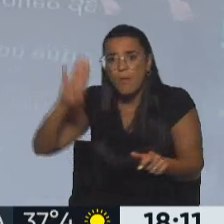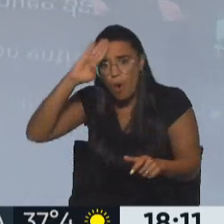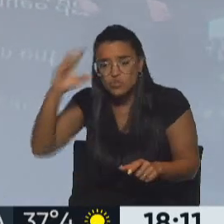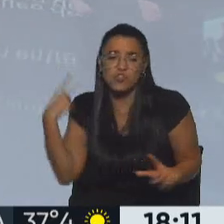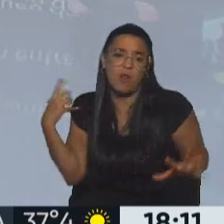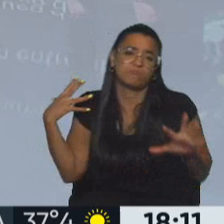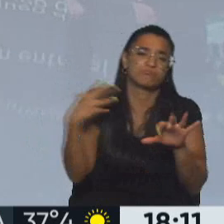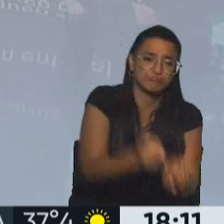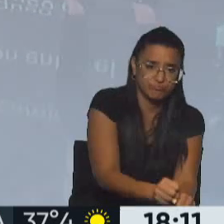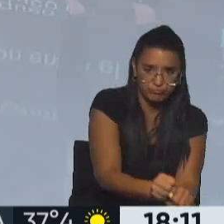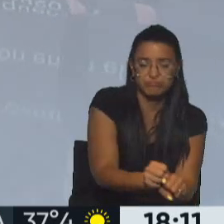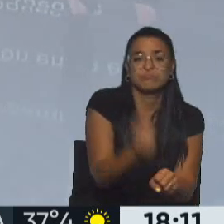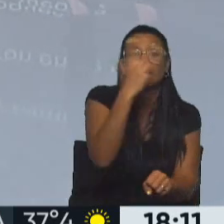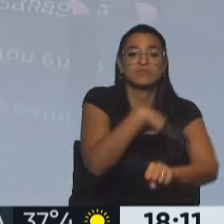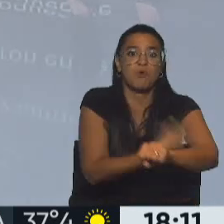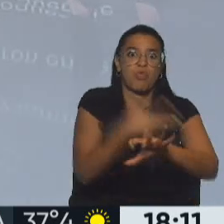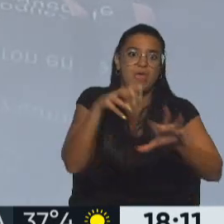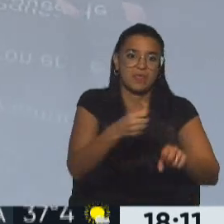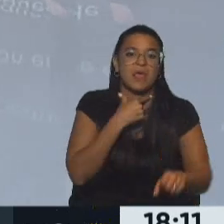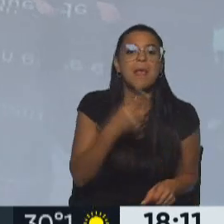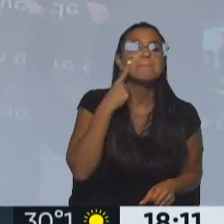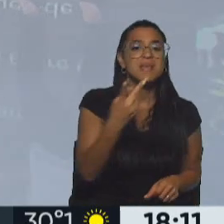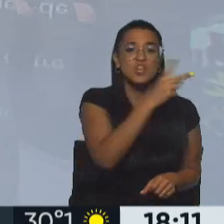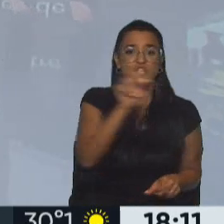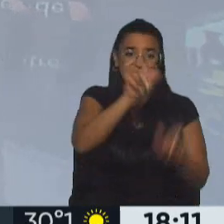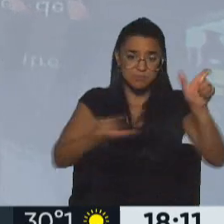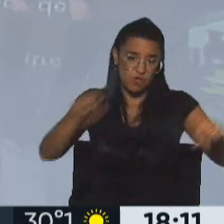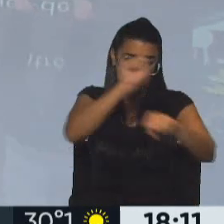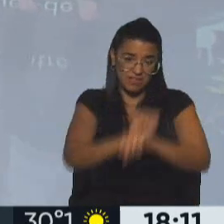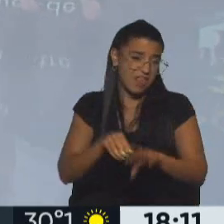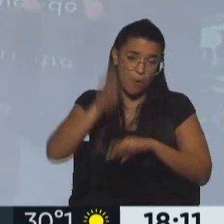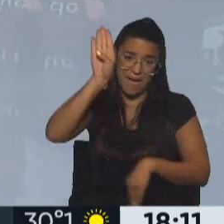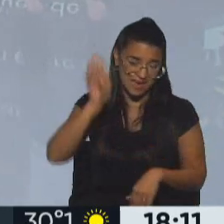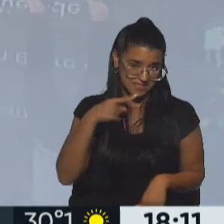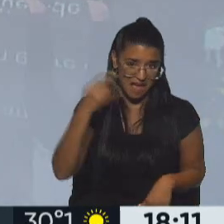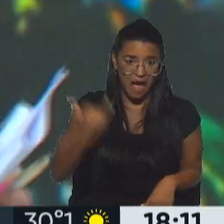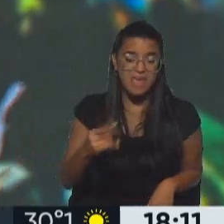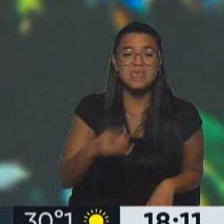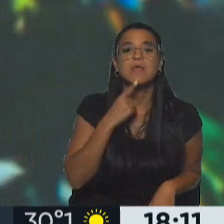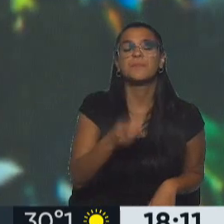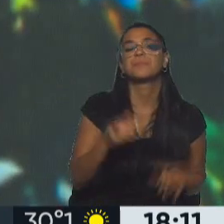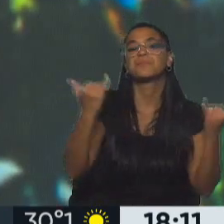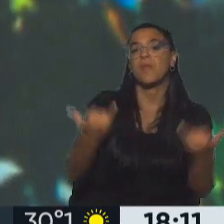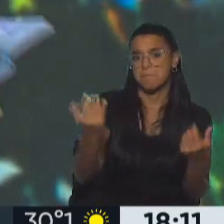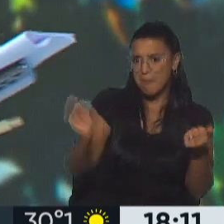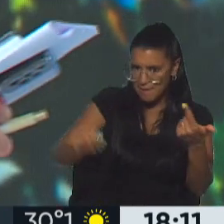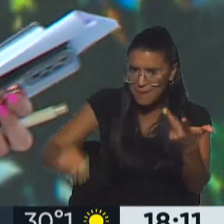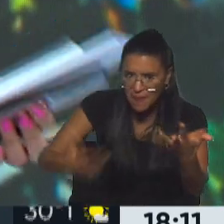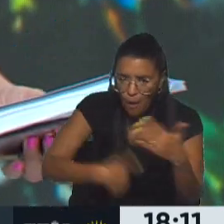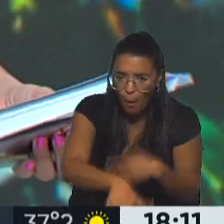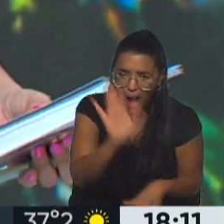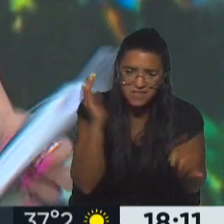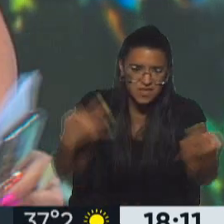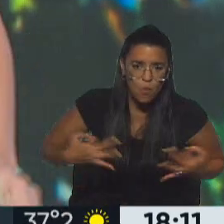hacerse de los tres poderes más de 1.200 detenciones lo mencionábamos recién Se esperan incluso muchas más porque